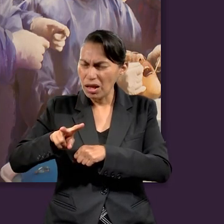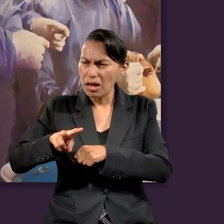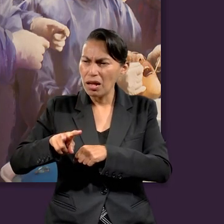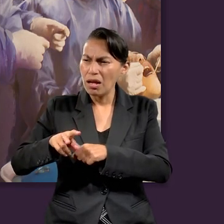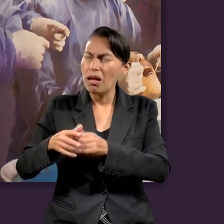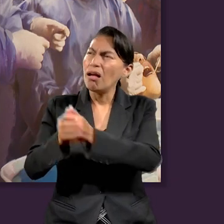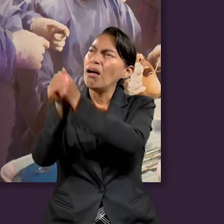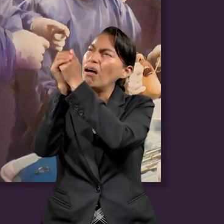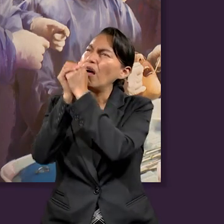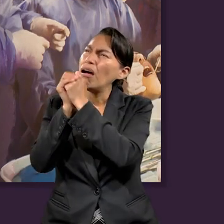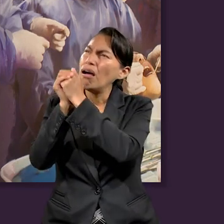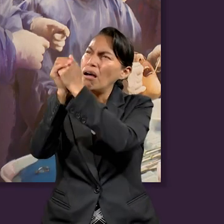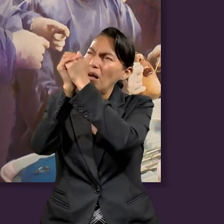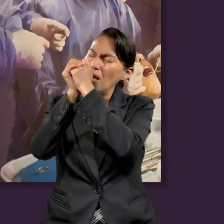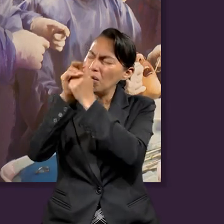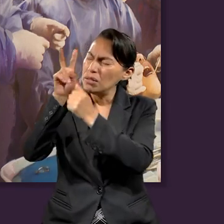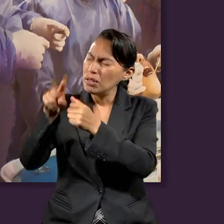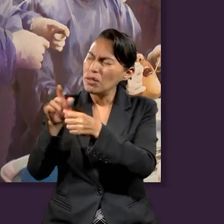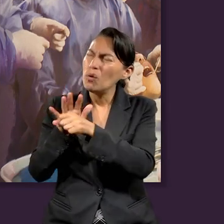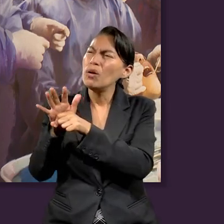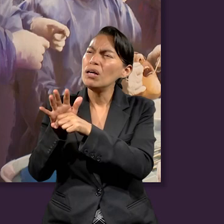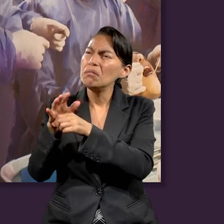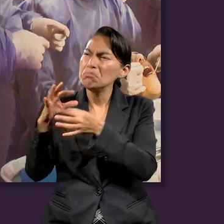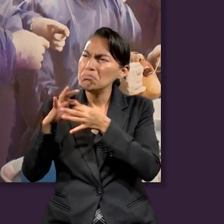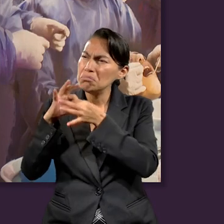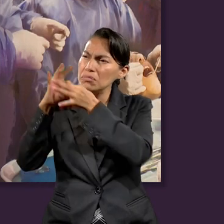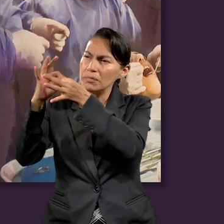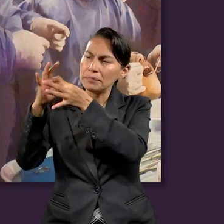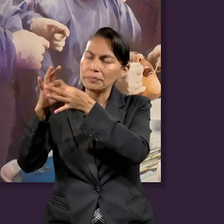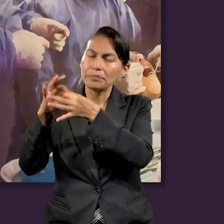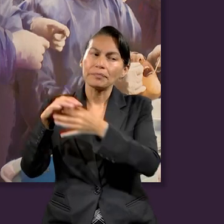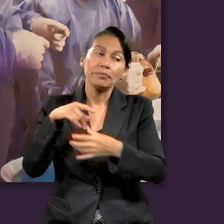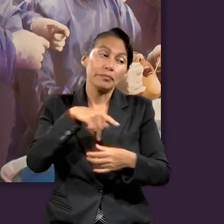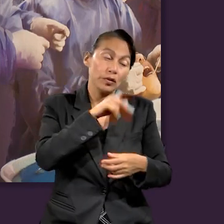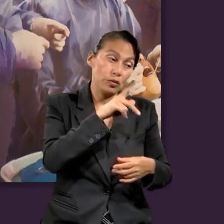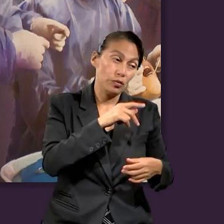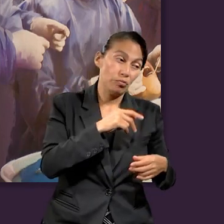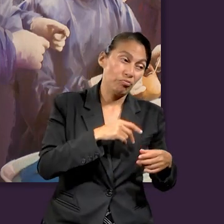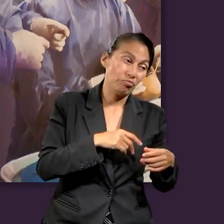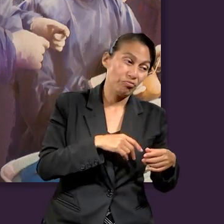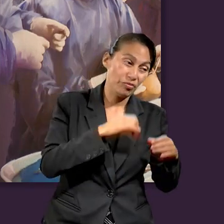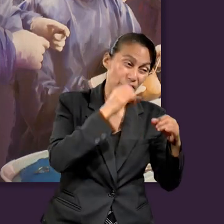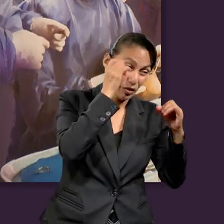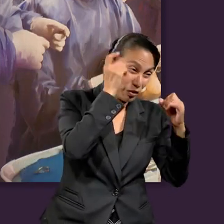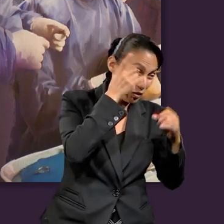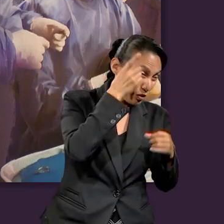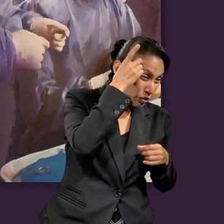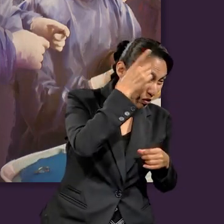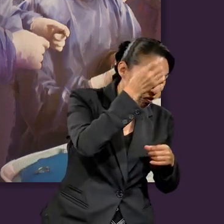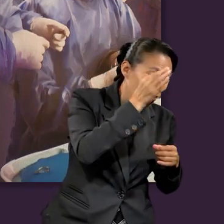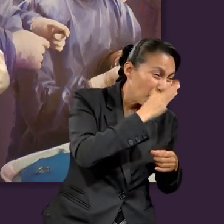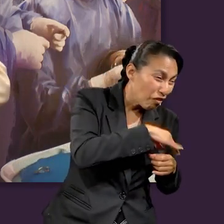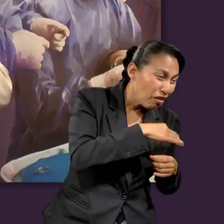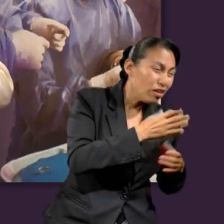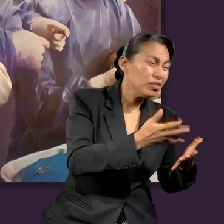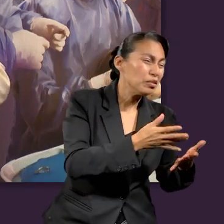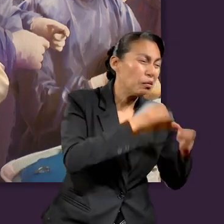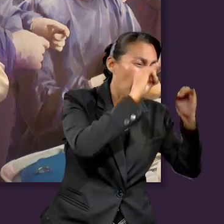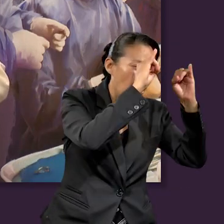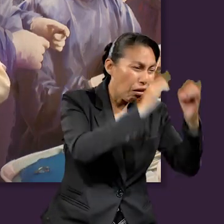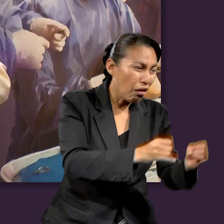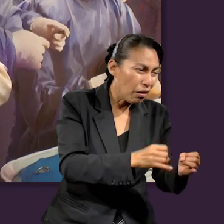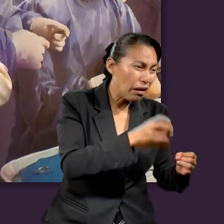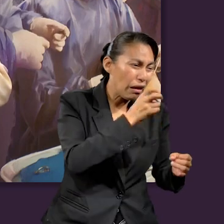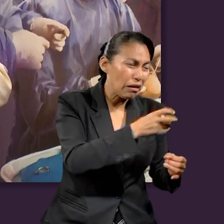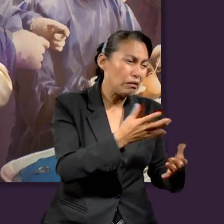adoración y qué es aquello que la corrompe como la idolatría, la fornicación, lo que estuvimos viendo y probablemente nos